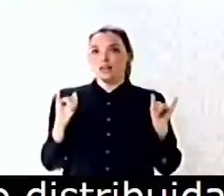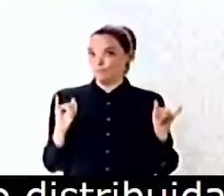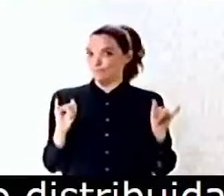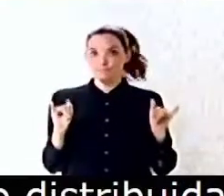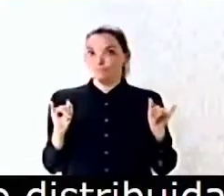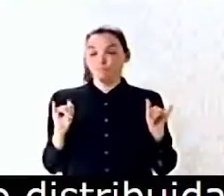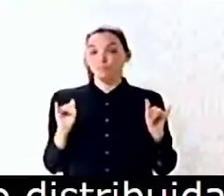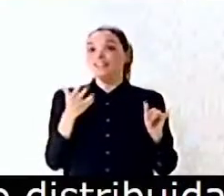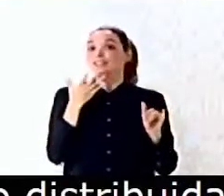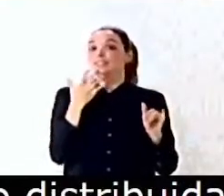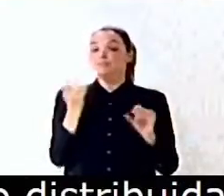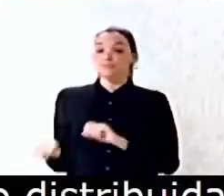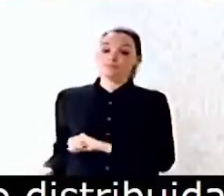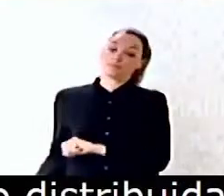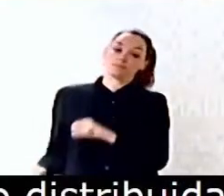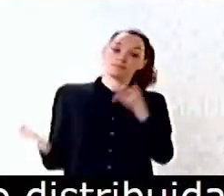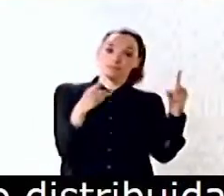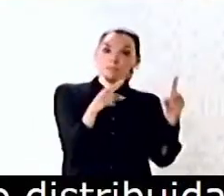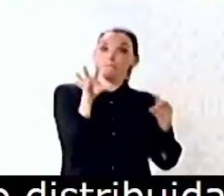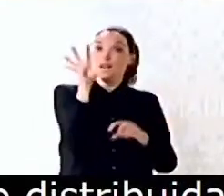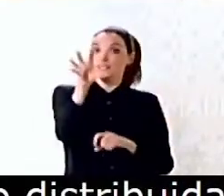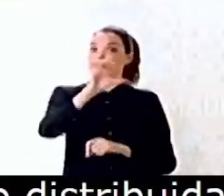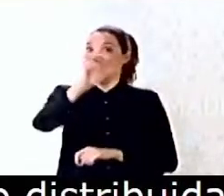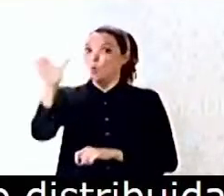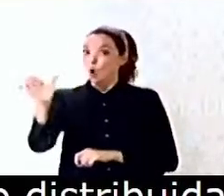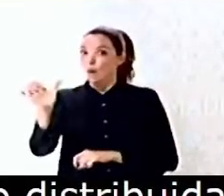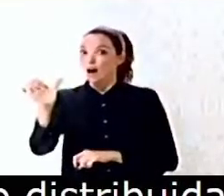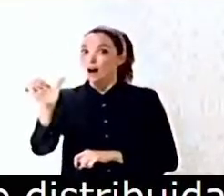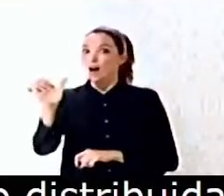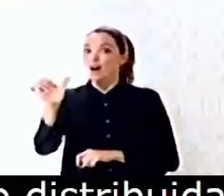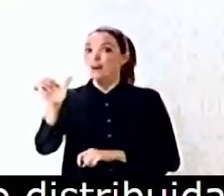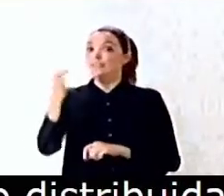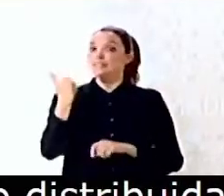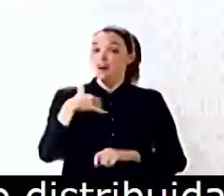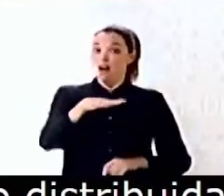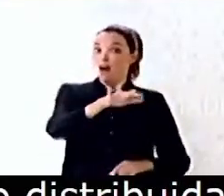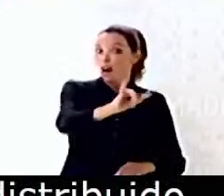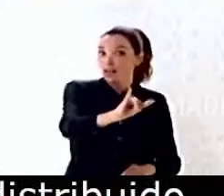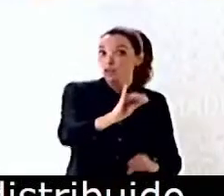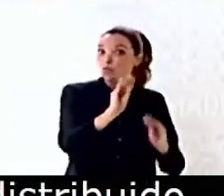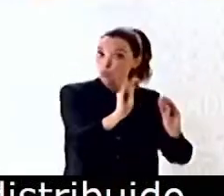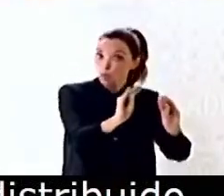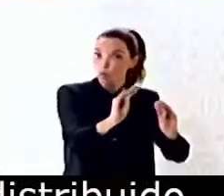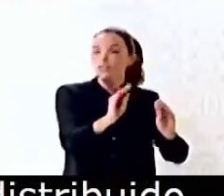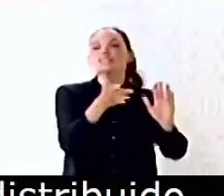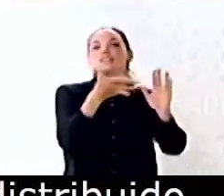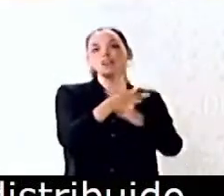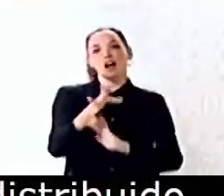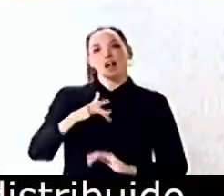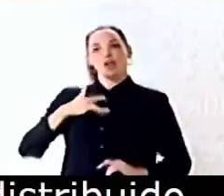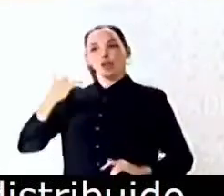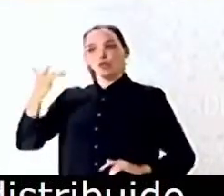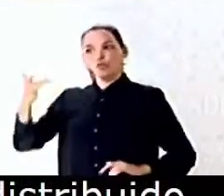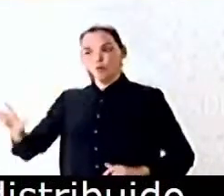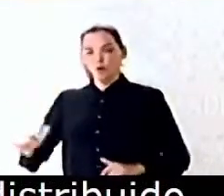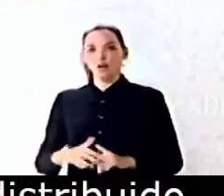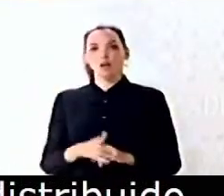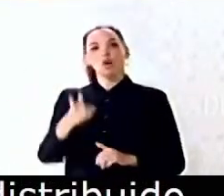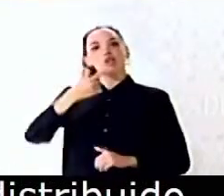Siempre que se hayan distribuido a los países miembros, entonces ya son donaciones de los países. Y nosotros principalmente hemos donado bastante a América